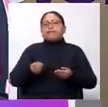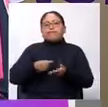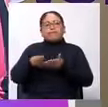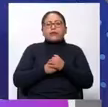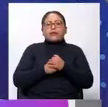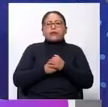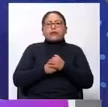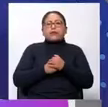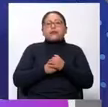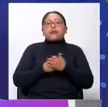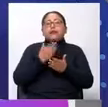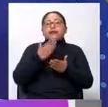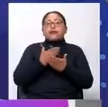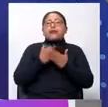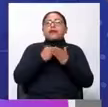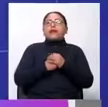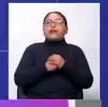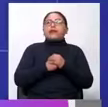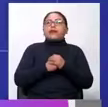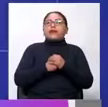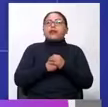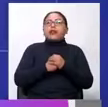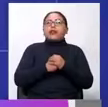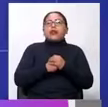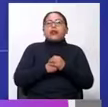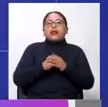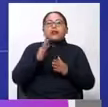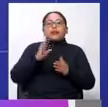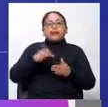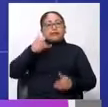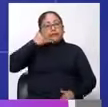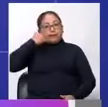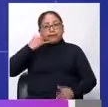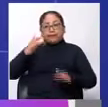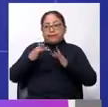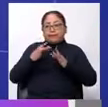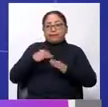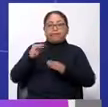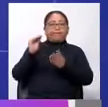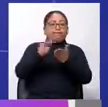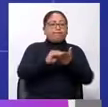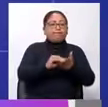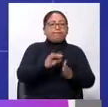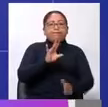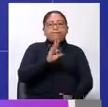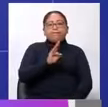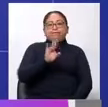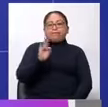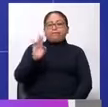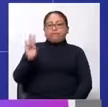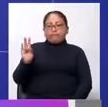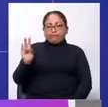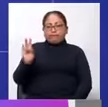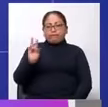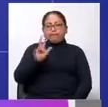productos. Bueno, tengo mi número telefónico, les puedo dar, es el